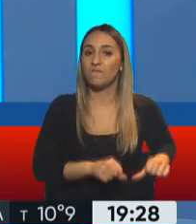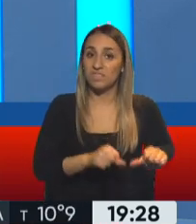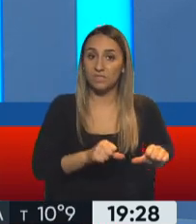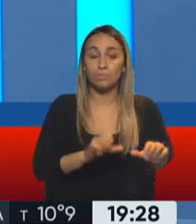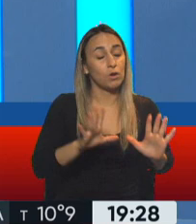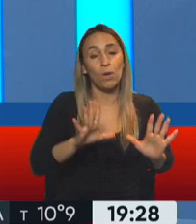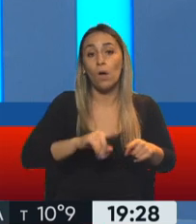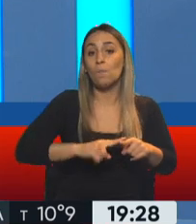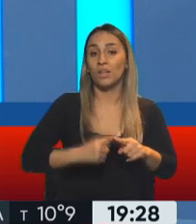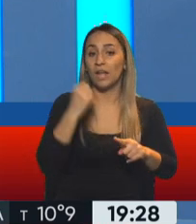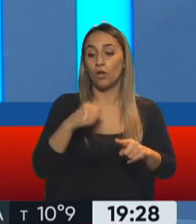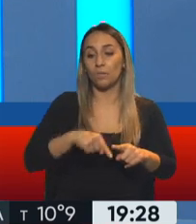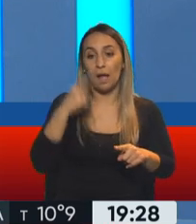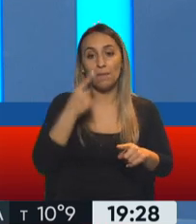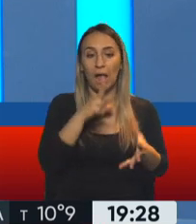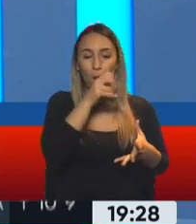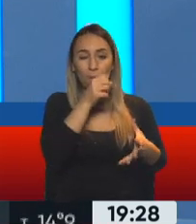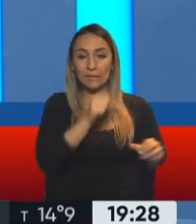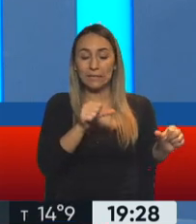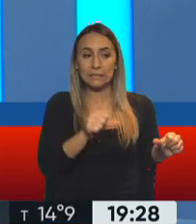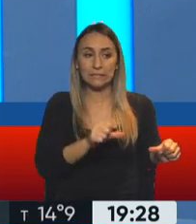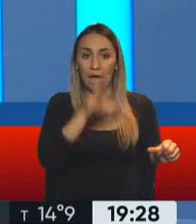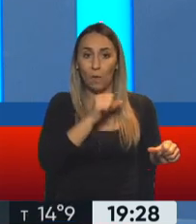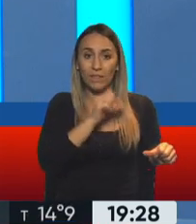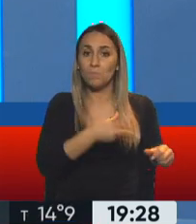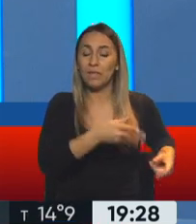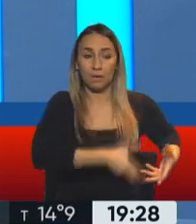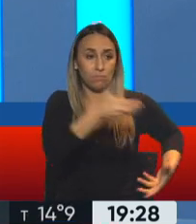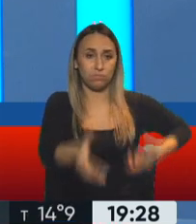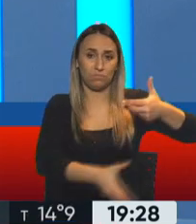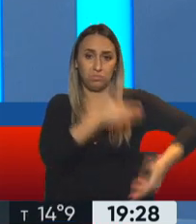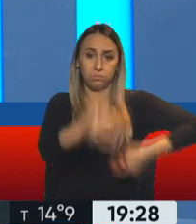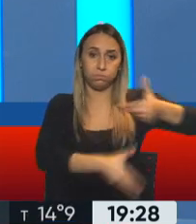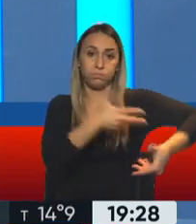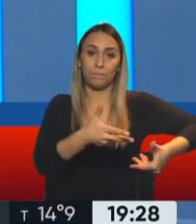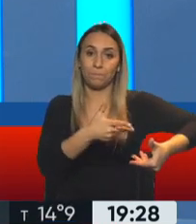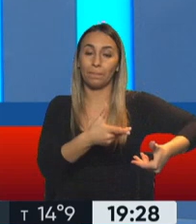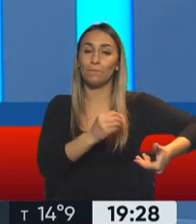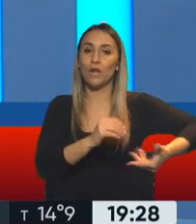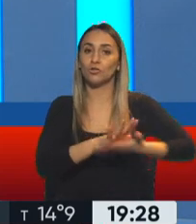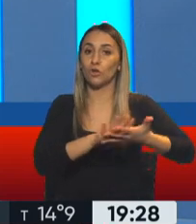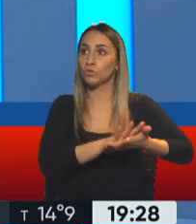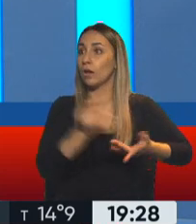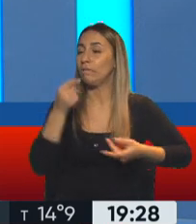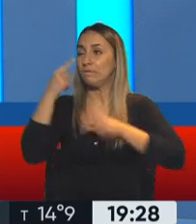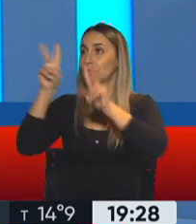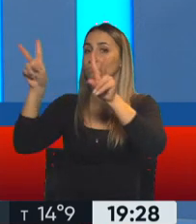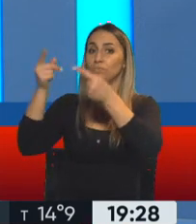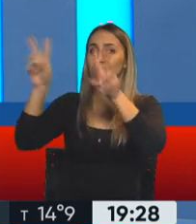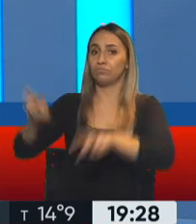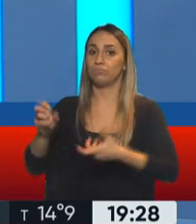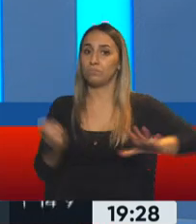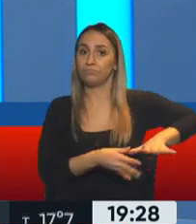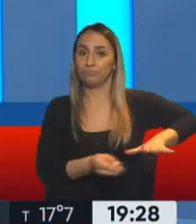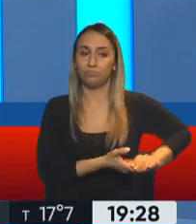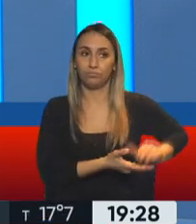económica. ¿Hasta cuándo aguantás un déficit fiscal? ¿Cuánta plata ponés? Y sobre todo, ¿cómo lo subsanás? Uh-huh. ¿No es cierto? Digamos, vos podés, bueno, o hacer un ajuste o, por